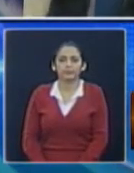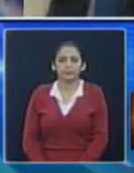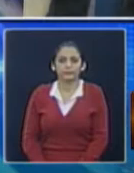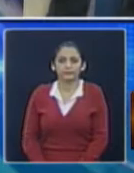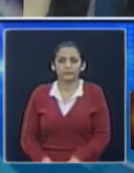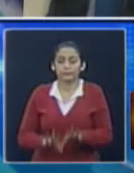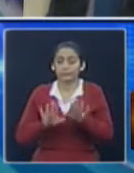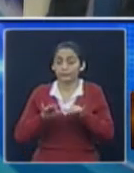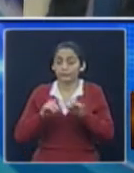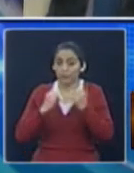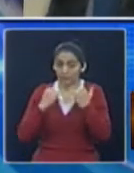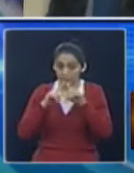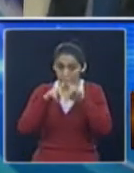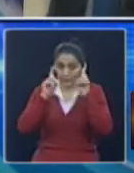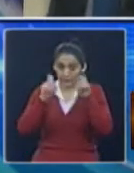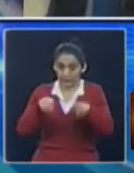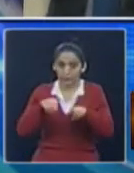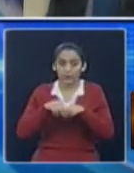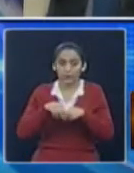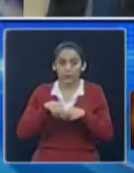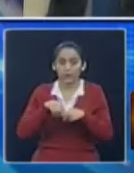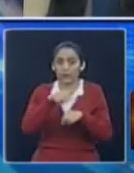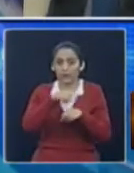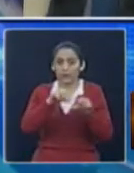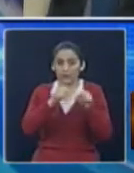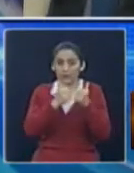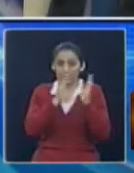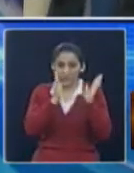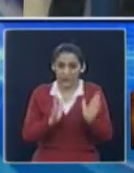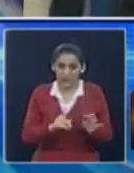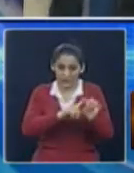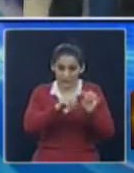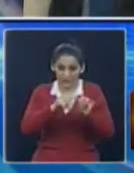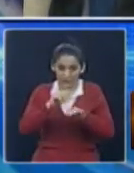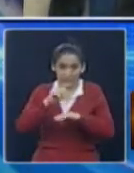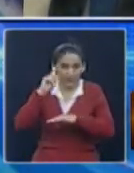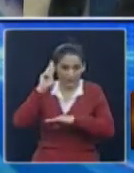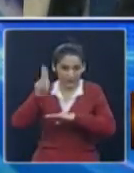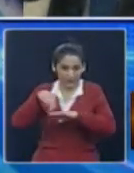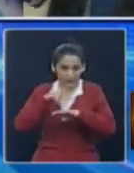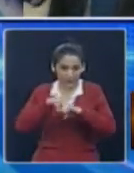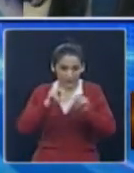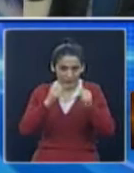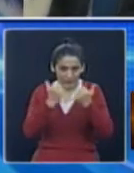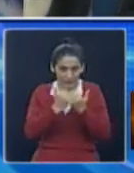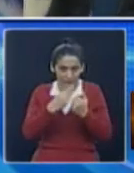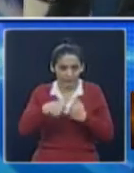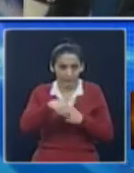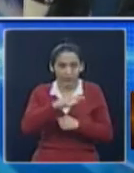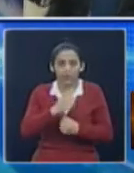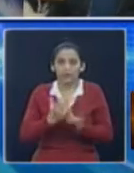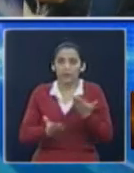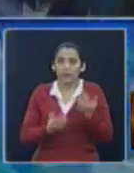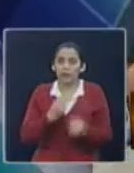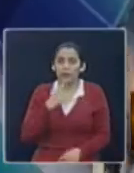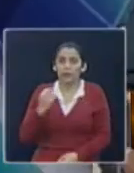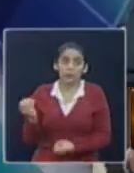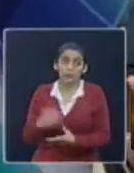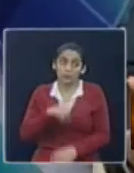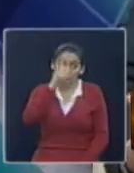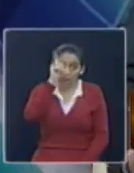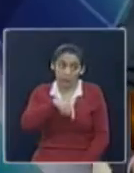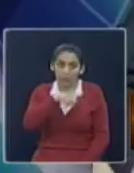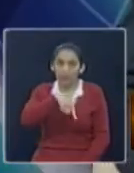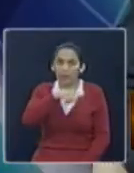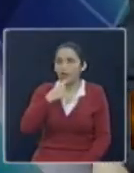de la Asamblea Nacional y de lo que podría pasar en la Asamblea, usted ha dicho, sí, se va a negar, pero esto políticamente le conviene